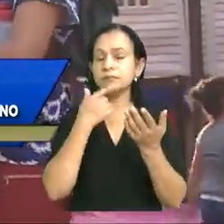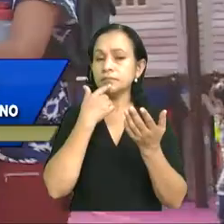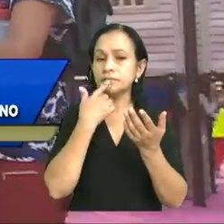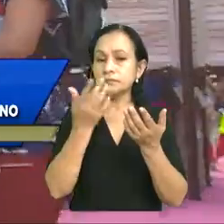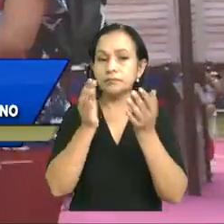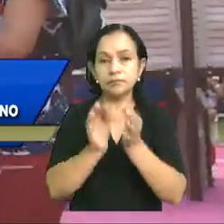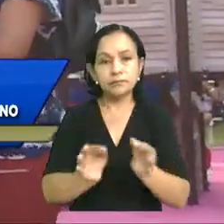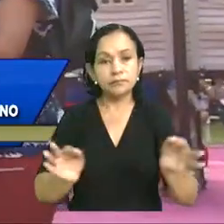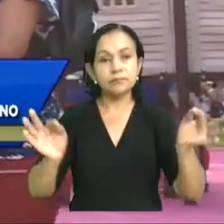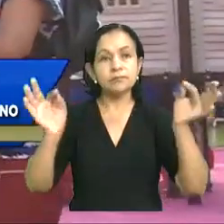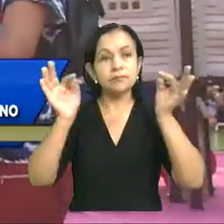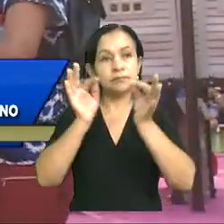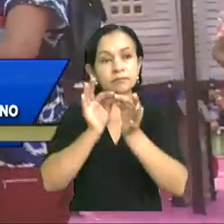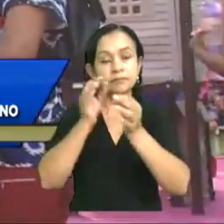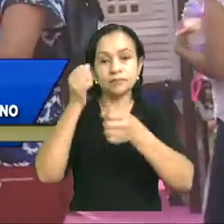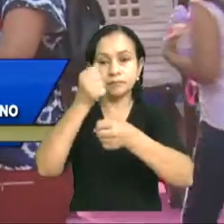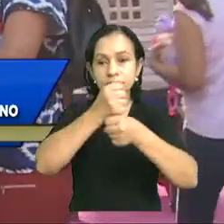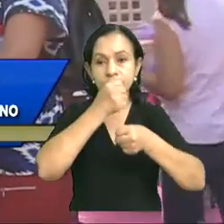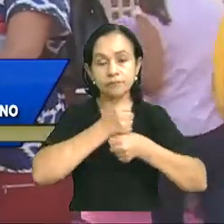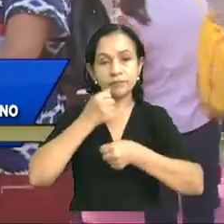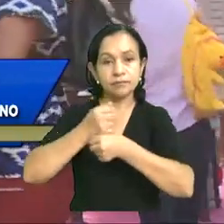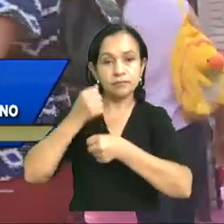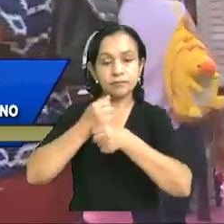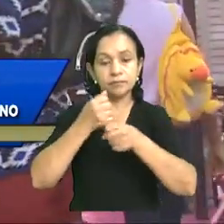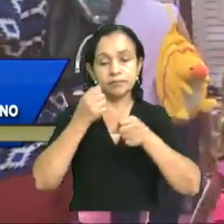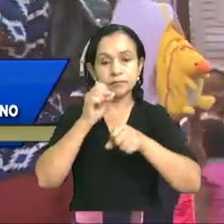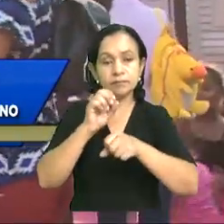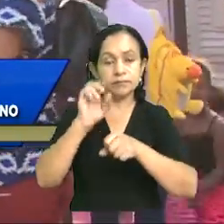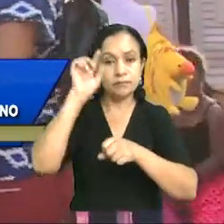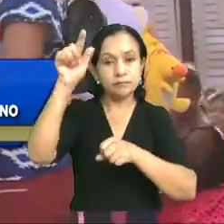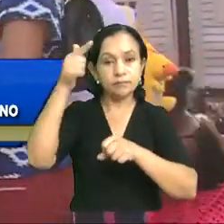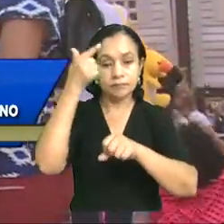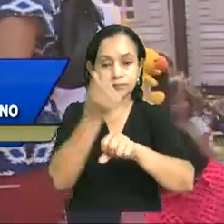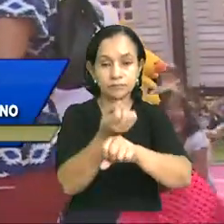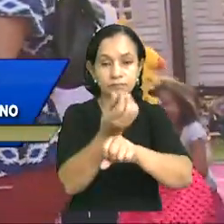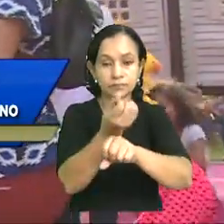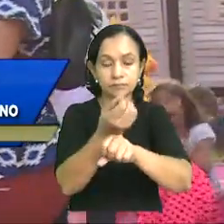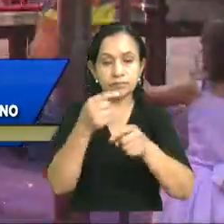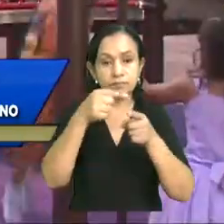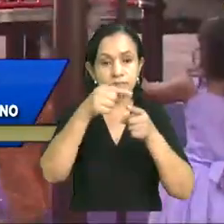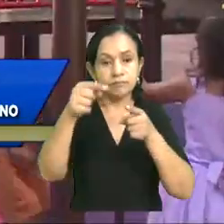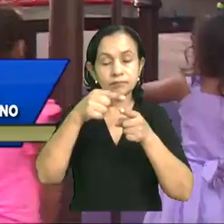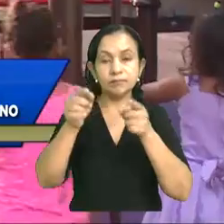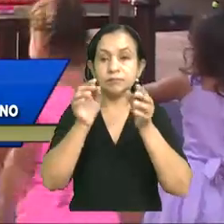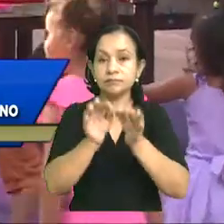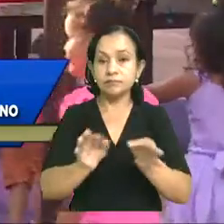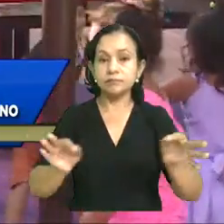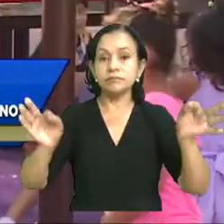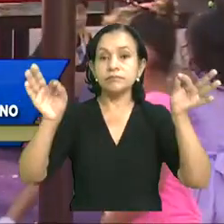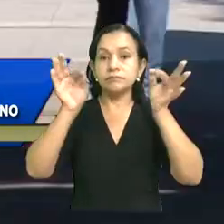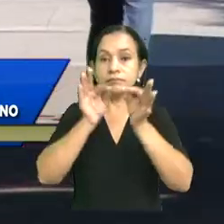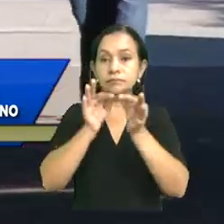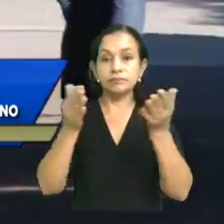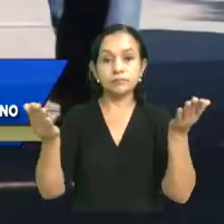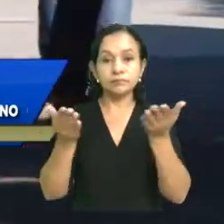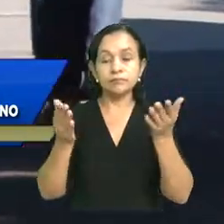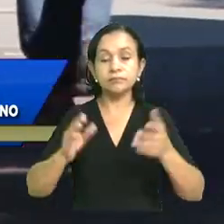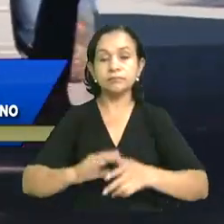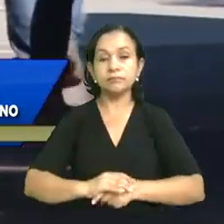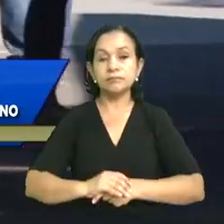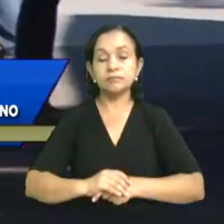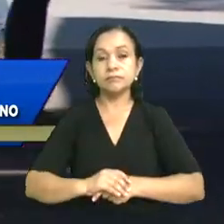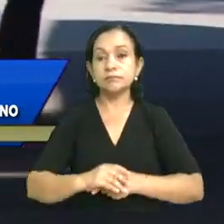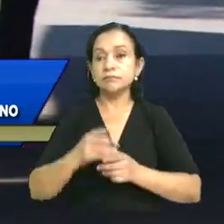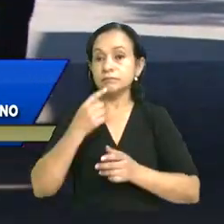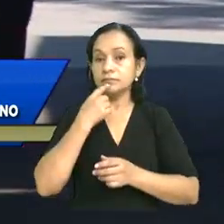es este aspecto y esta línea de trabajo para los gobiernos municipales, compañera? Esto es importantísimo, por eso también,